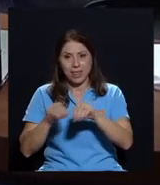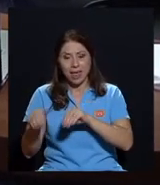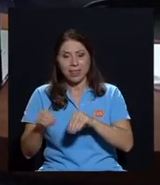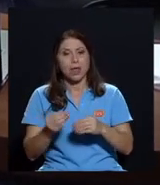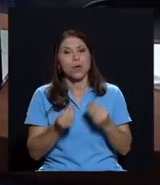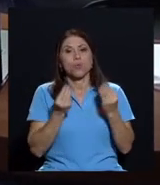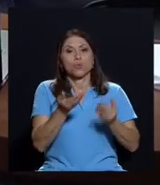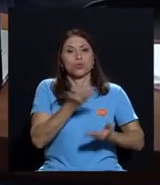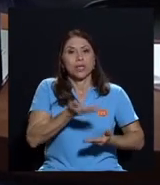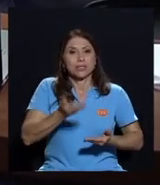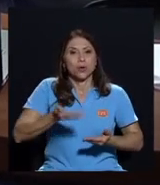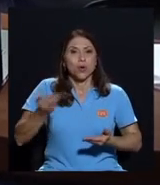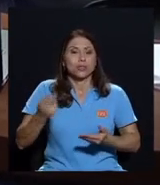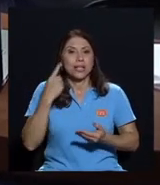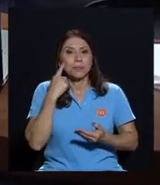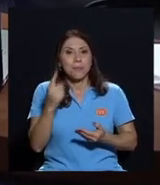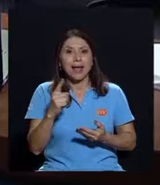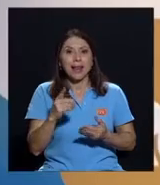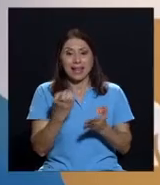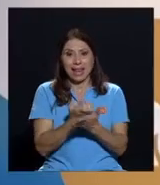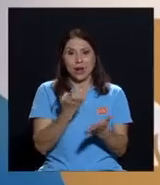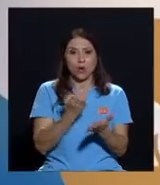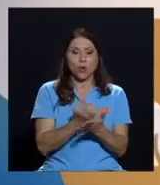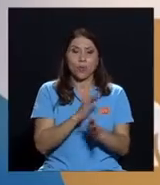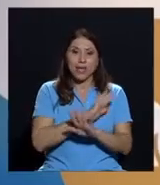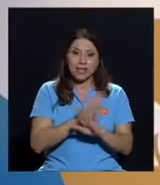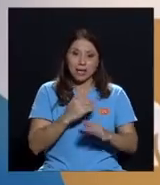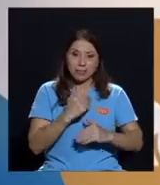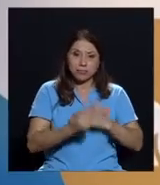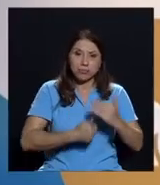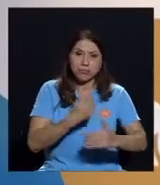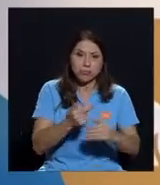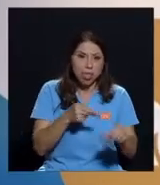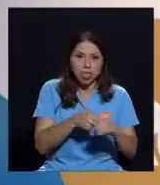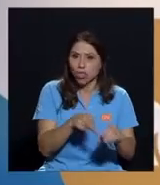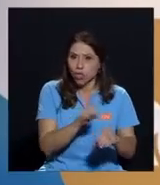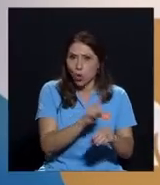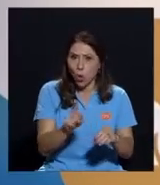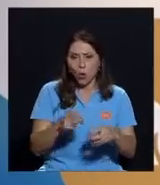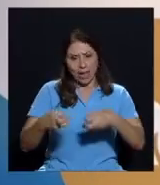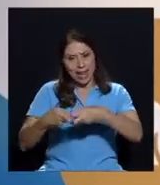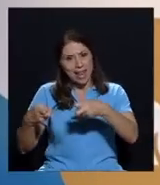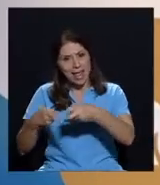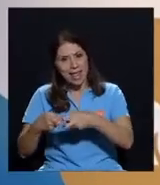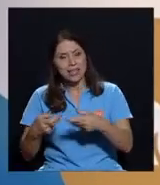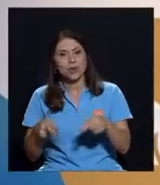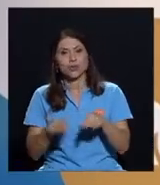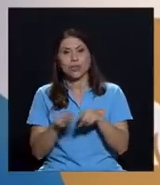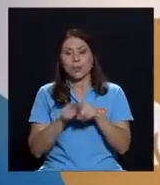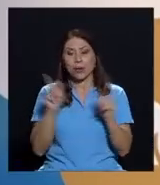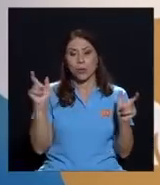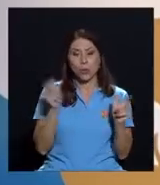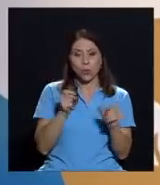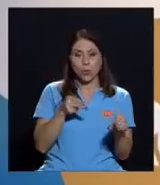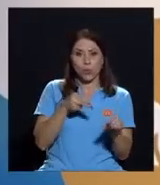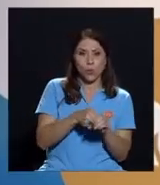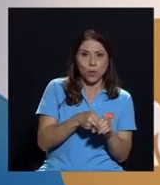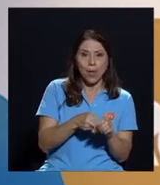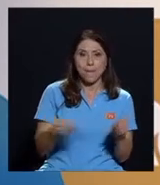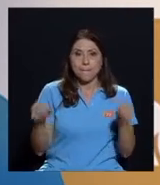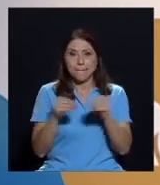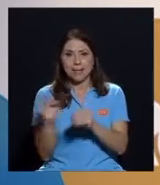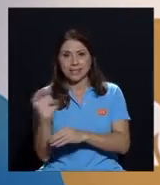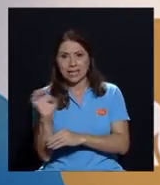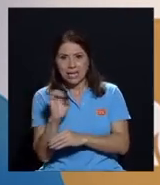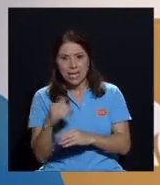hacer por ejemplo en descarbonizar la economía vehículos eléctricos reducir los combustibles fósiles y aumentar el uso de energía muchas